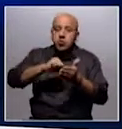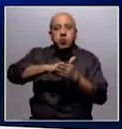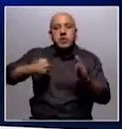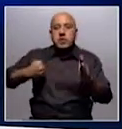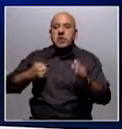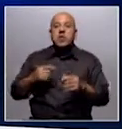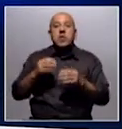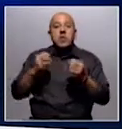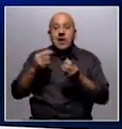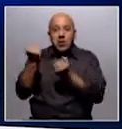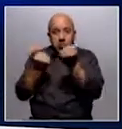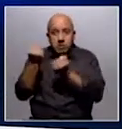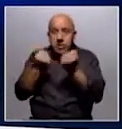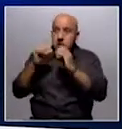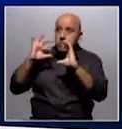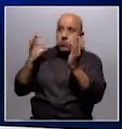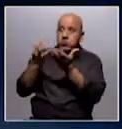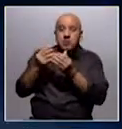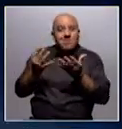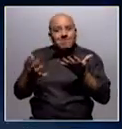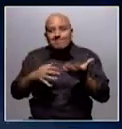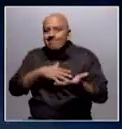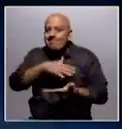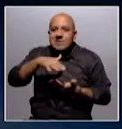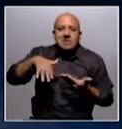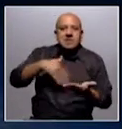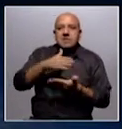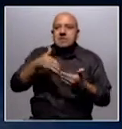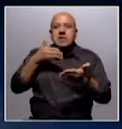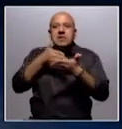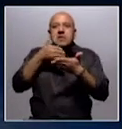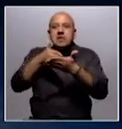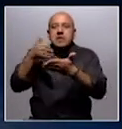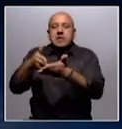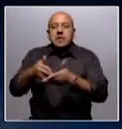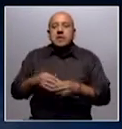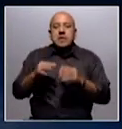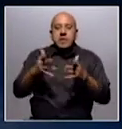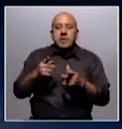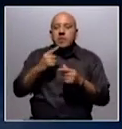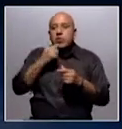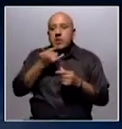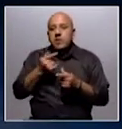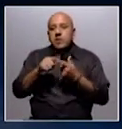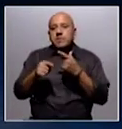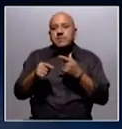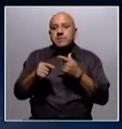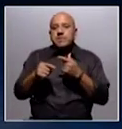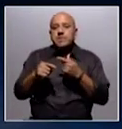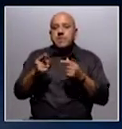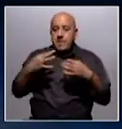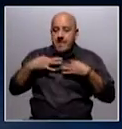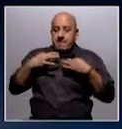economía mundial pero también la manera en que vamos a continuar recibiendo productos o recibiendo por ejemplo incluso